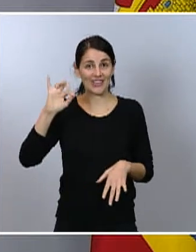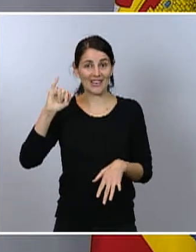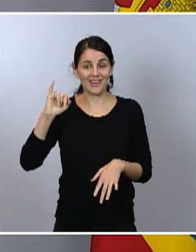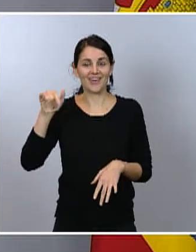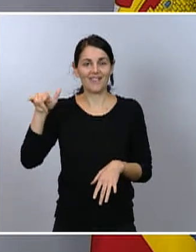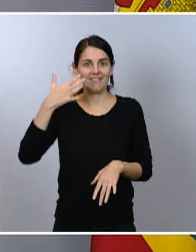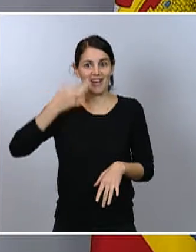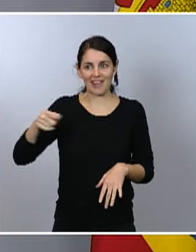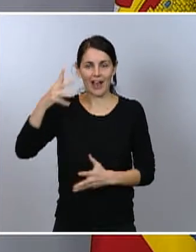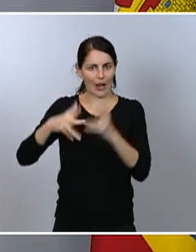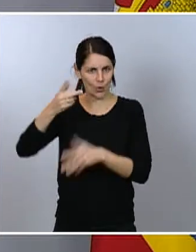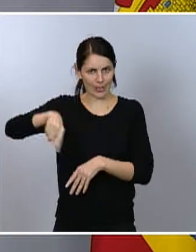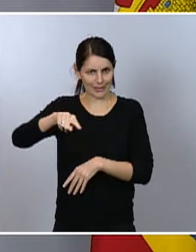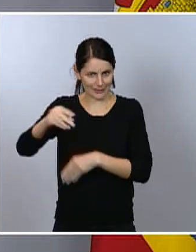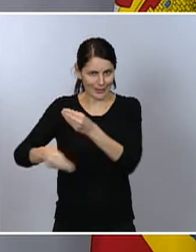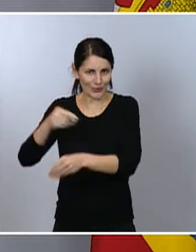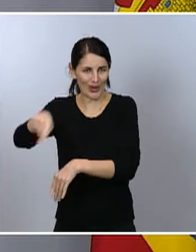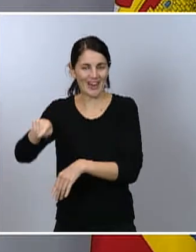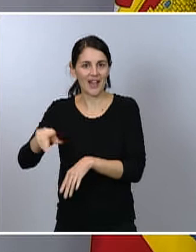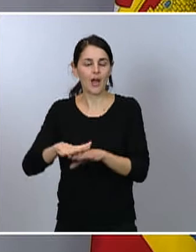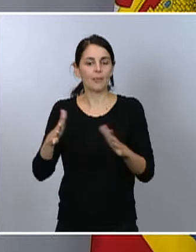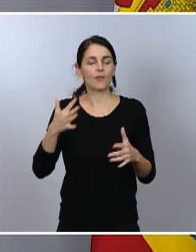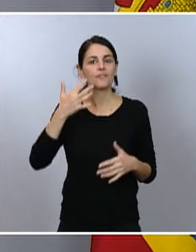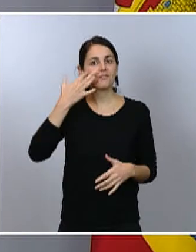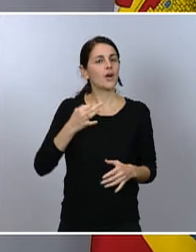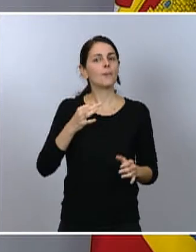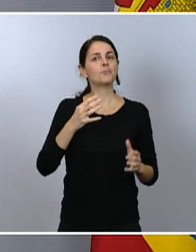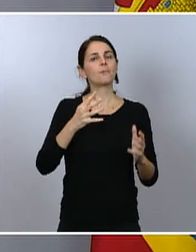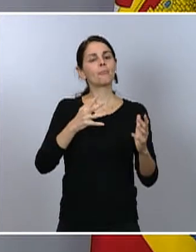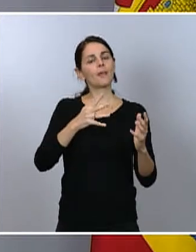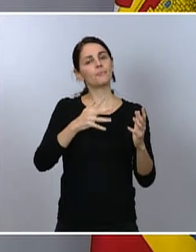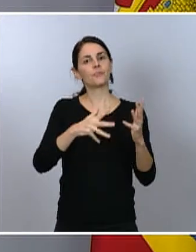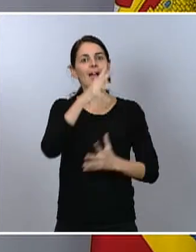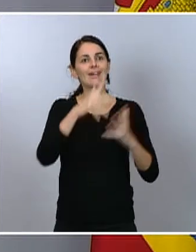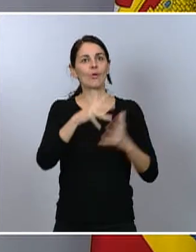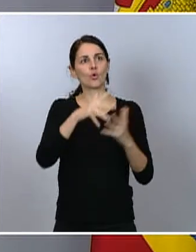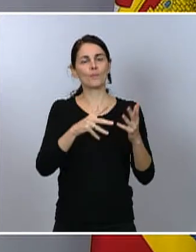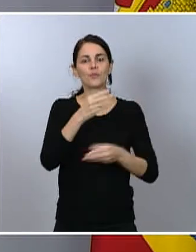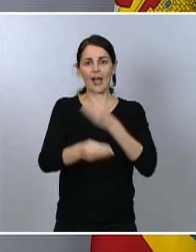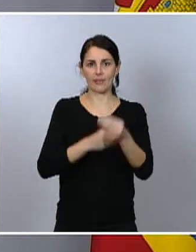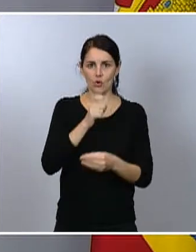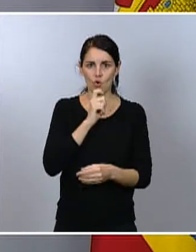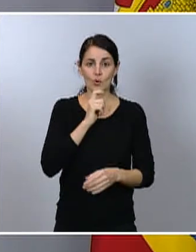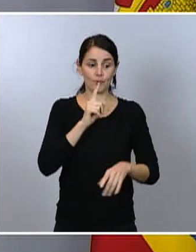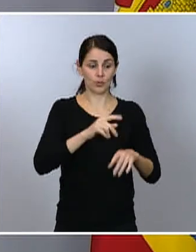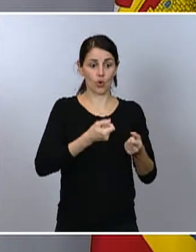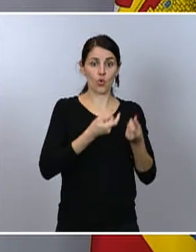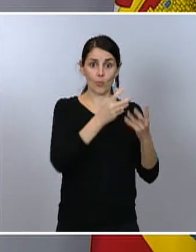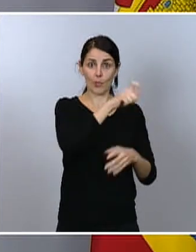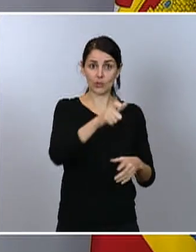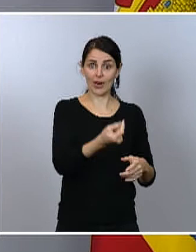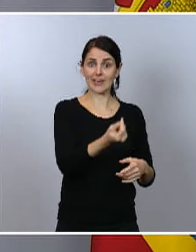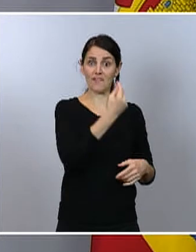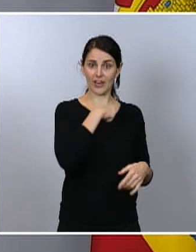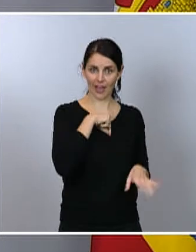cálculo muy someramente, pero el cálculo estaría hecho estimando el número de infectados a partir de las cifras de